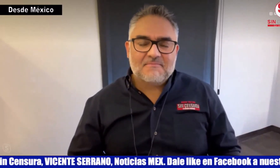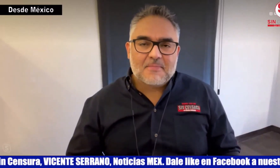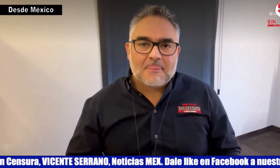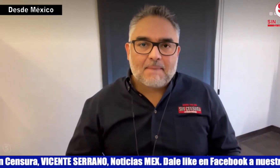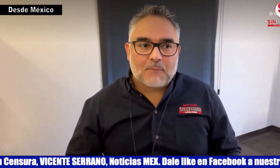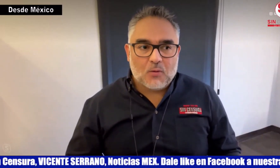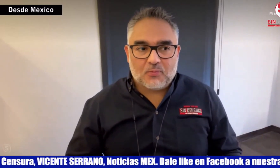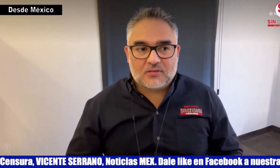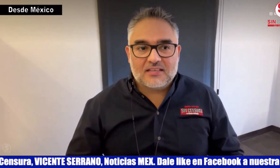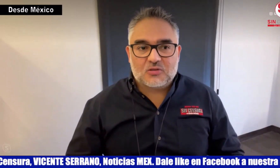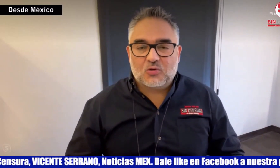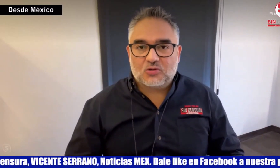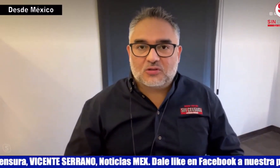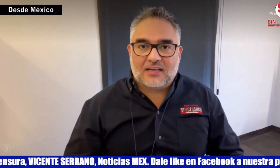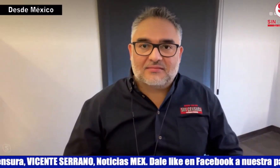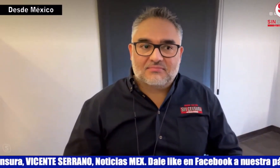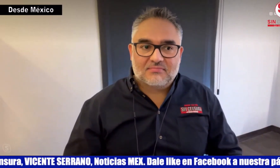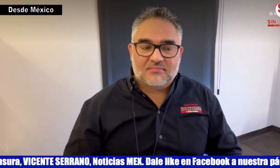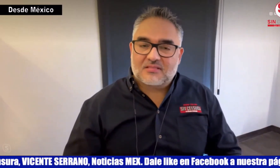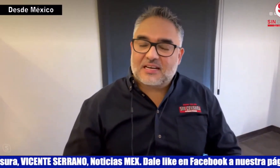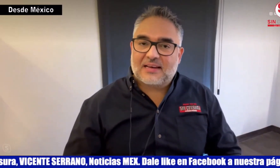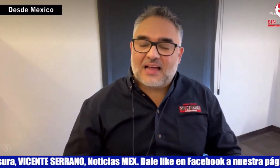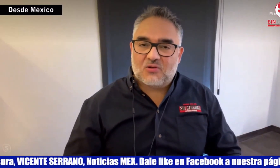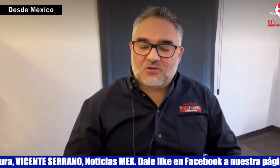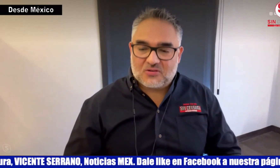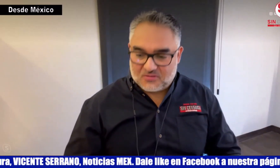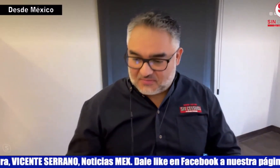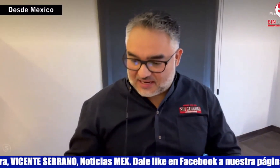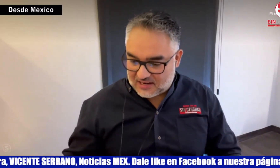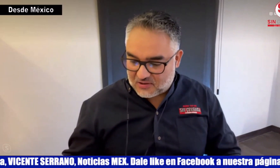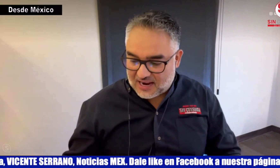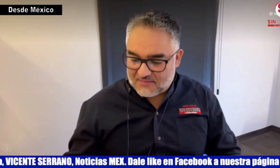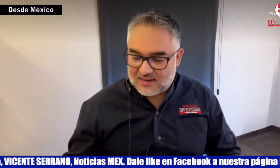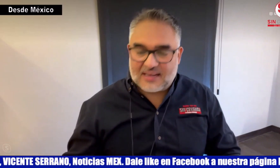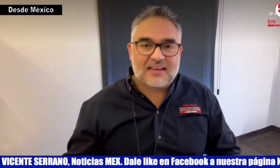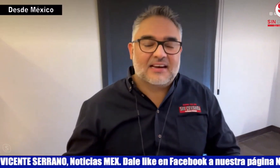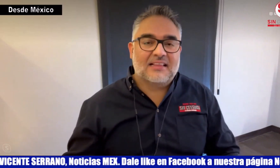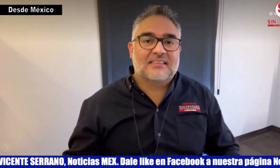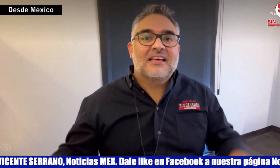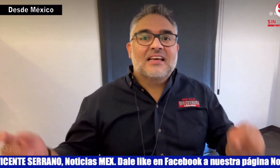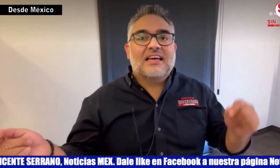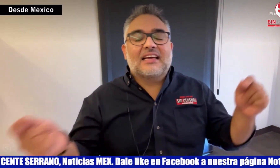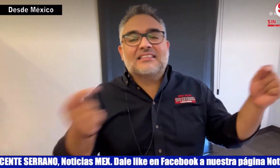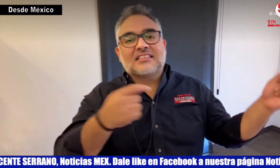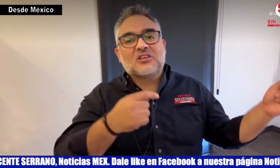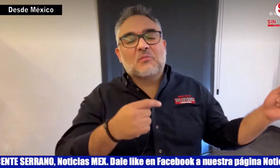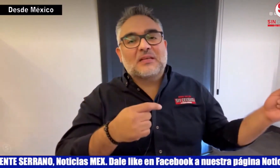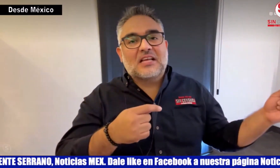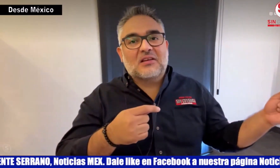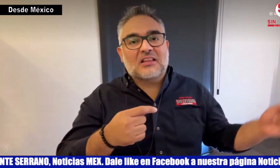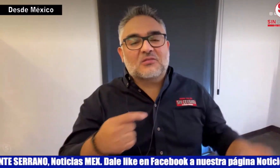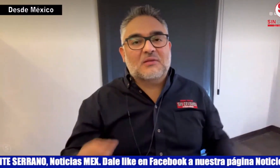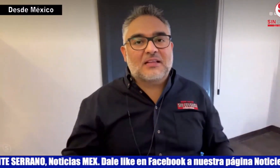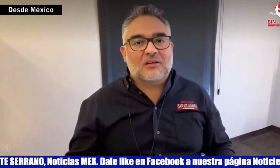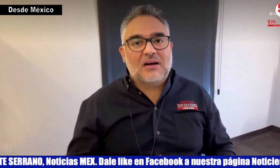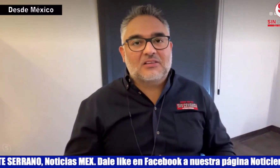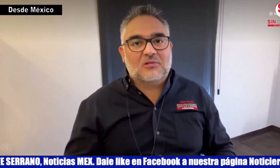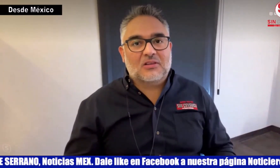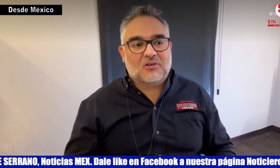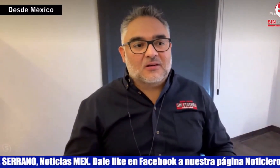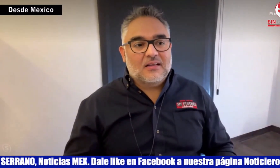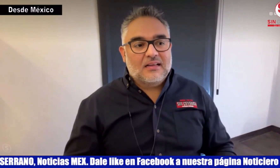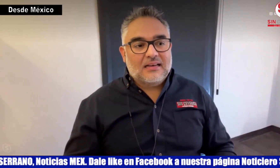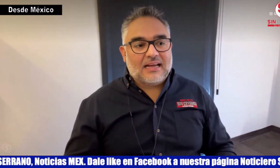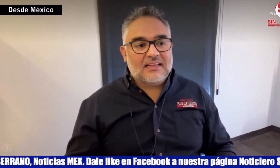Morena. No, pues qué discurso tan revelador, mi querido Jaime Hernández. Este señor pensando en el